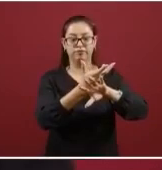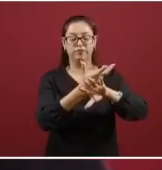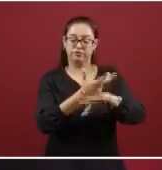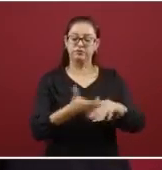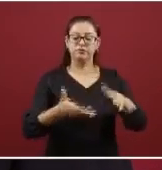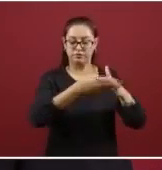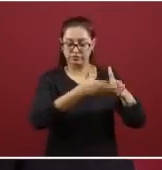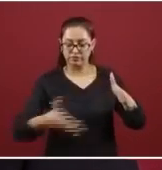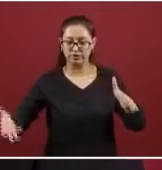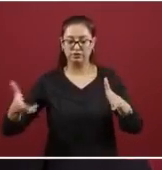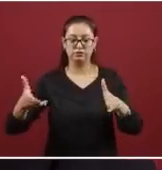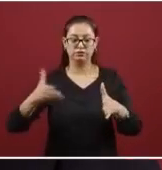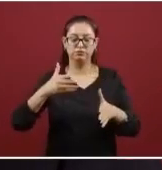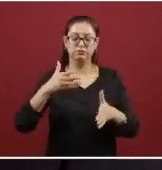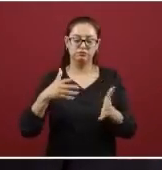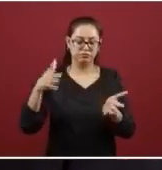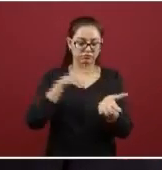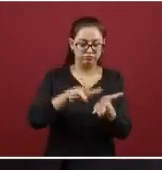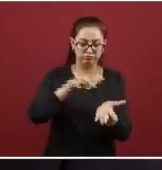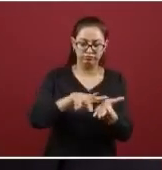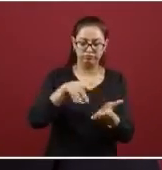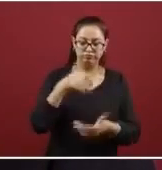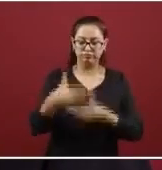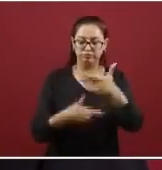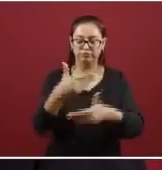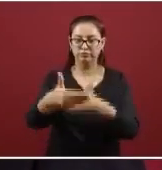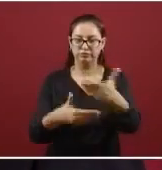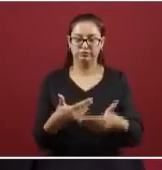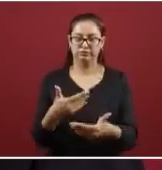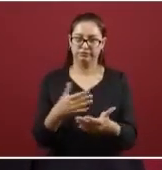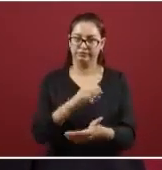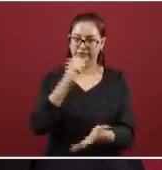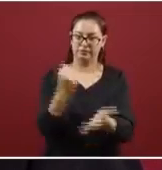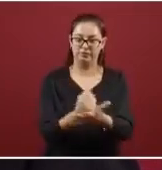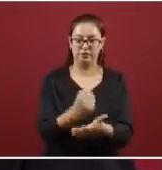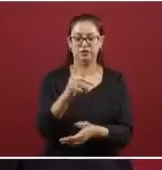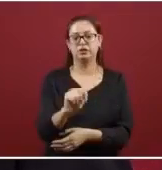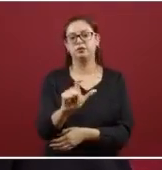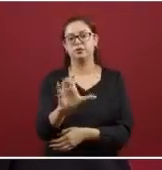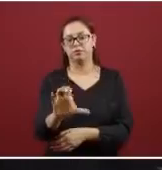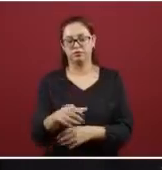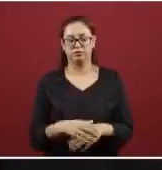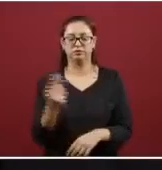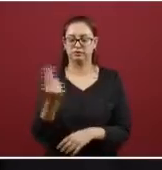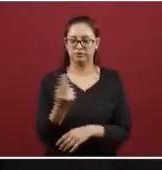terminar de aprobar el Tratado de Libre Comercio.